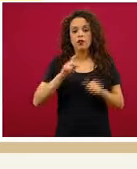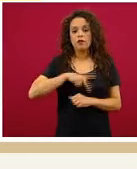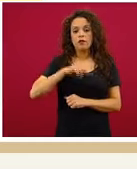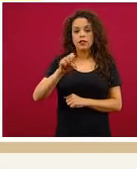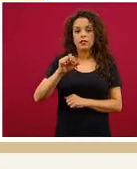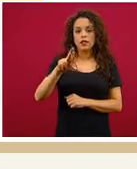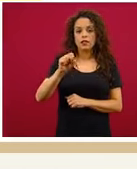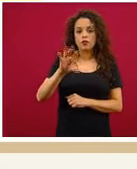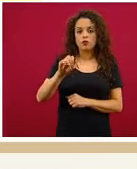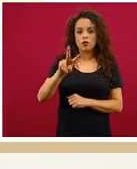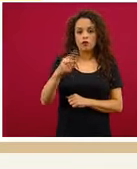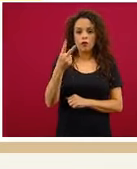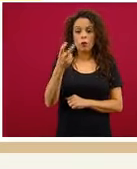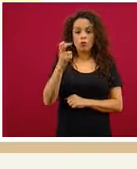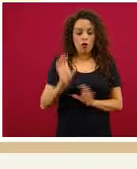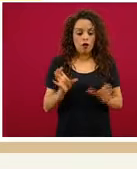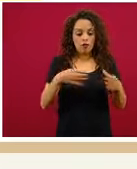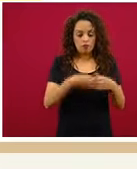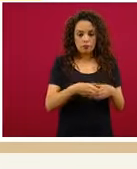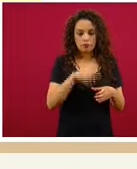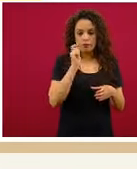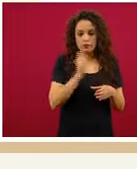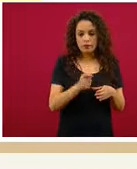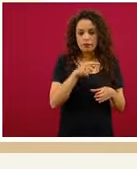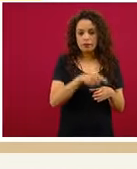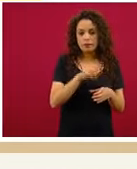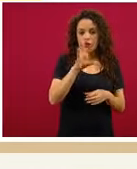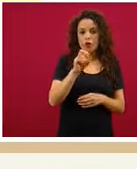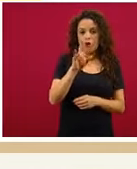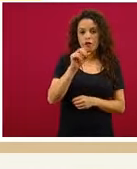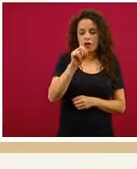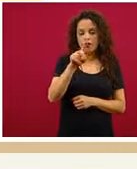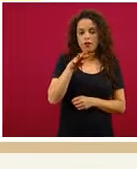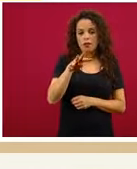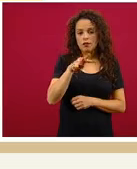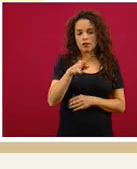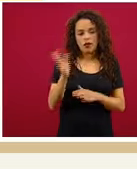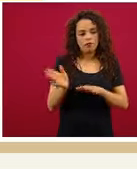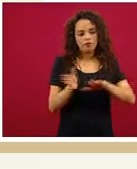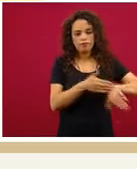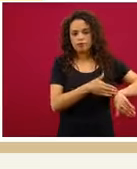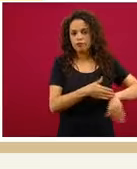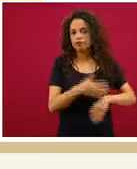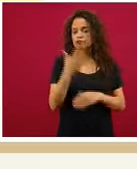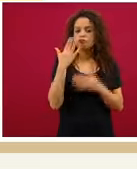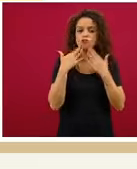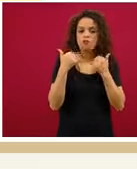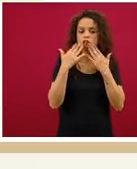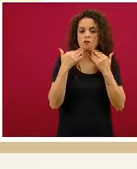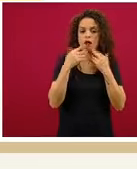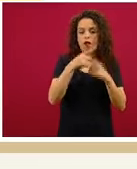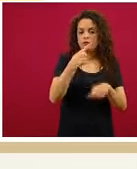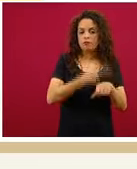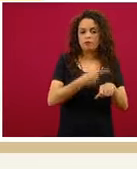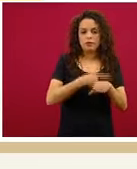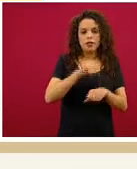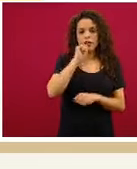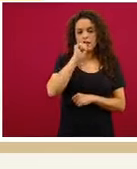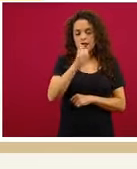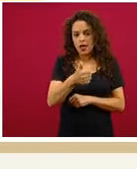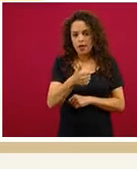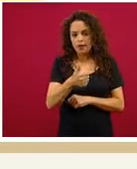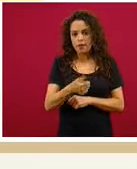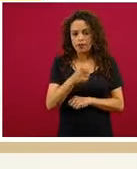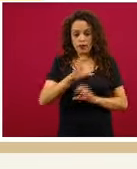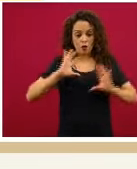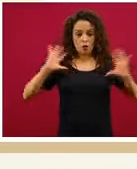por lo tanto se clasifican como casos de COVID-19 descartados, es decir, no son casos de COVID-19 y el total de